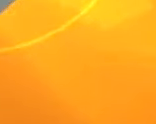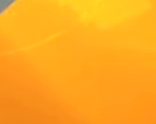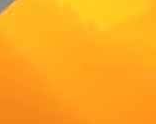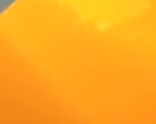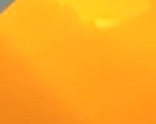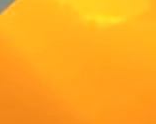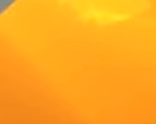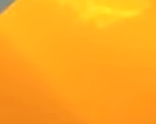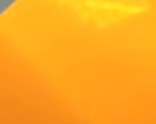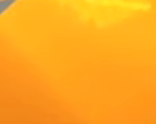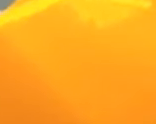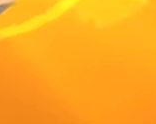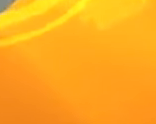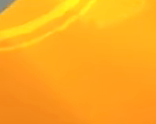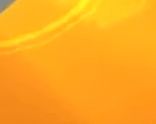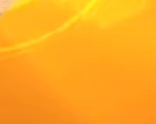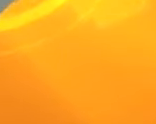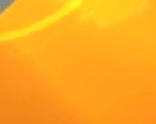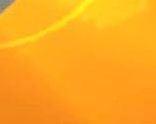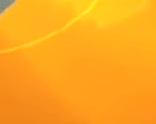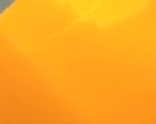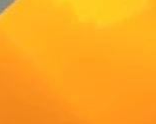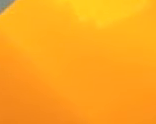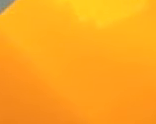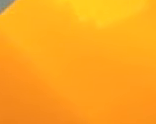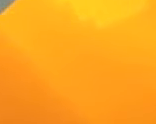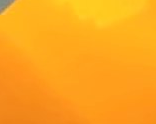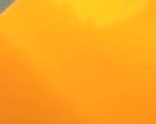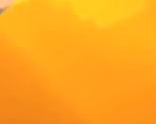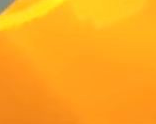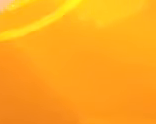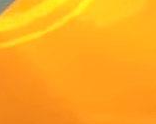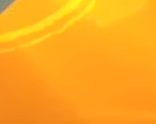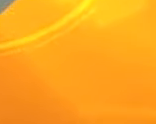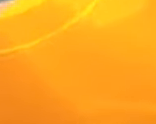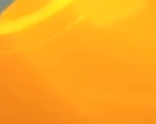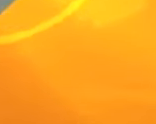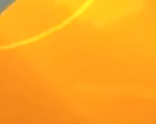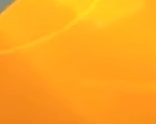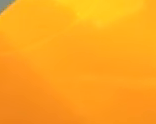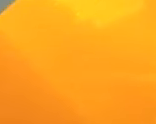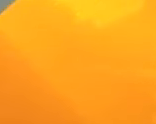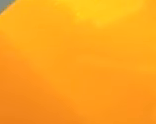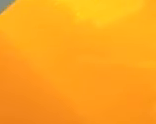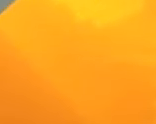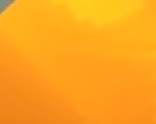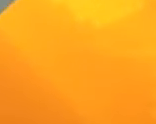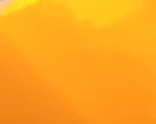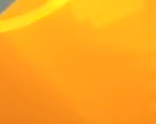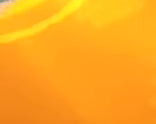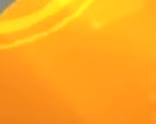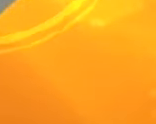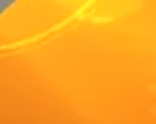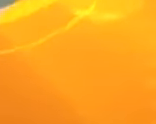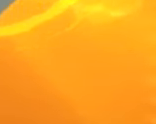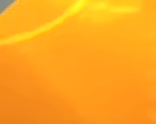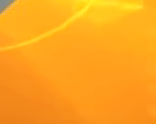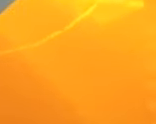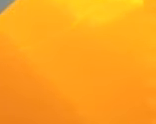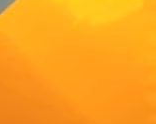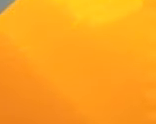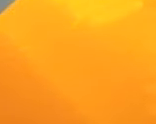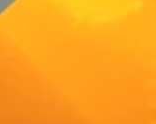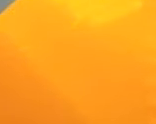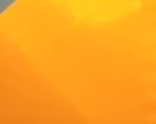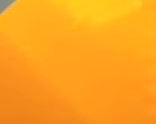momento hay un bloqueo total a Gaza, donde se le ha impedido, bueno, los más elementales